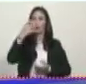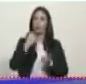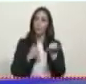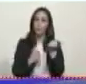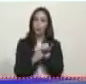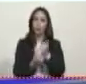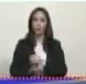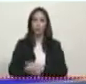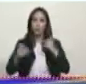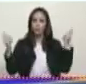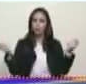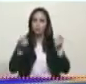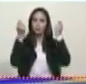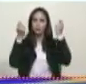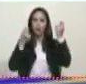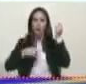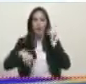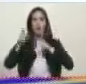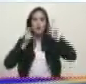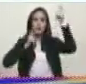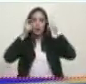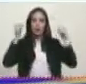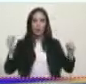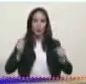consigna combativa de Chávez vive.